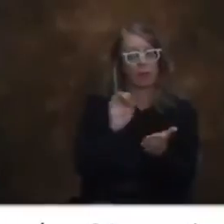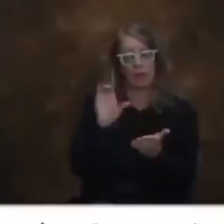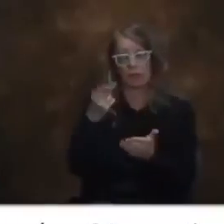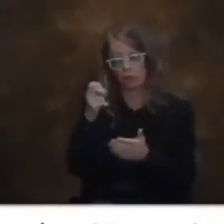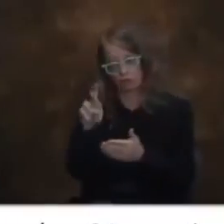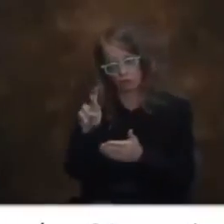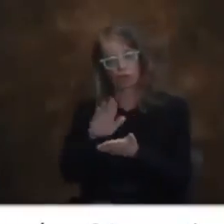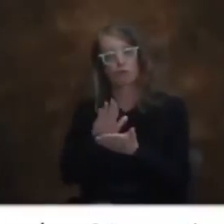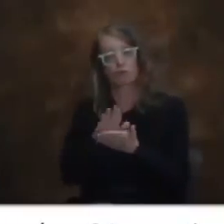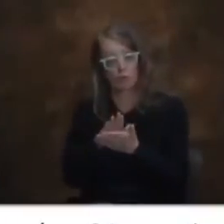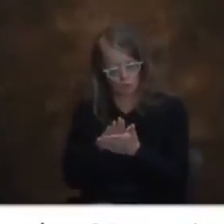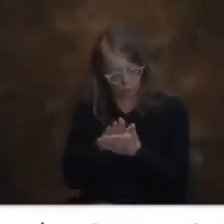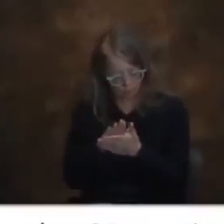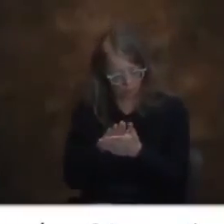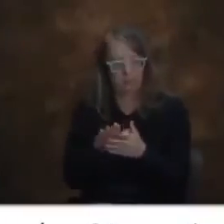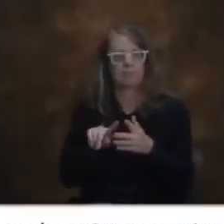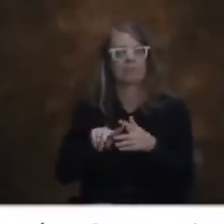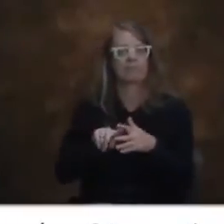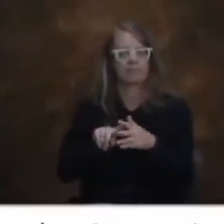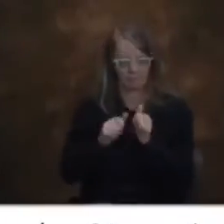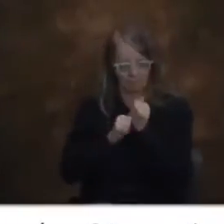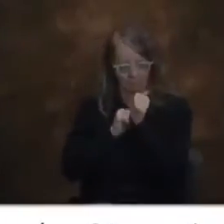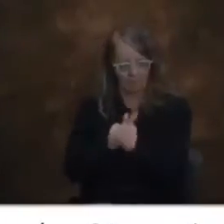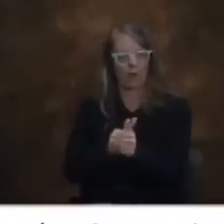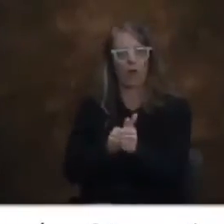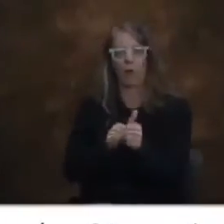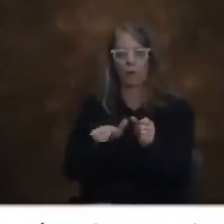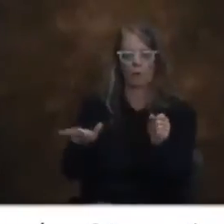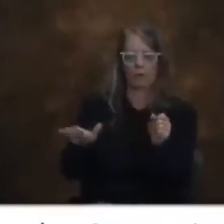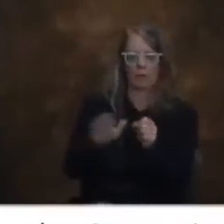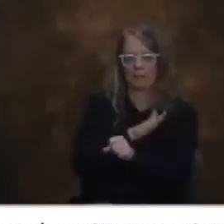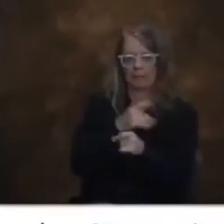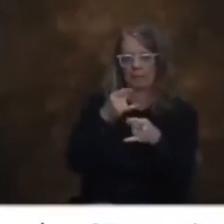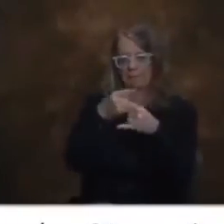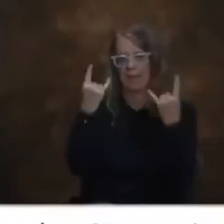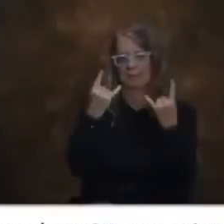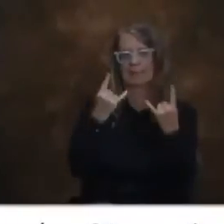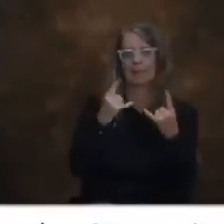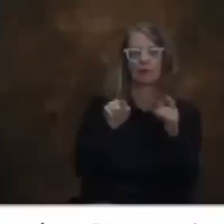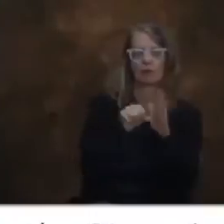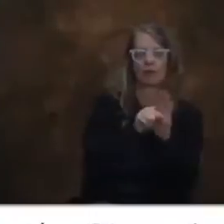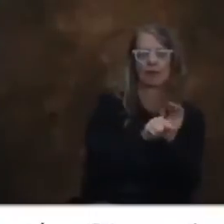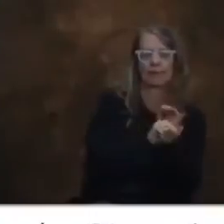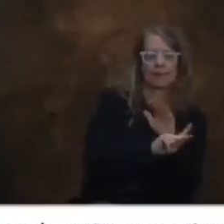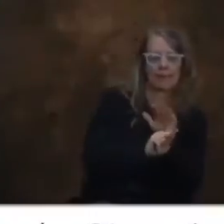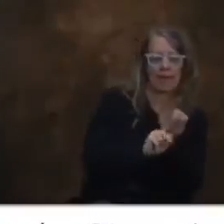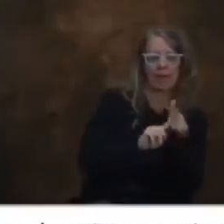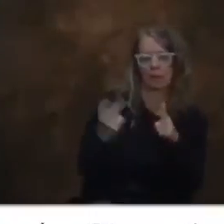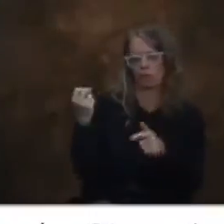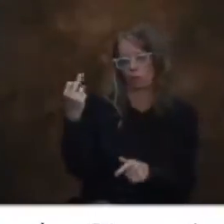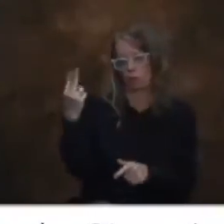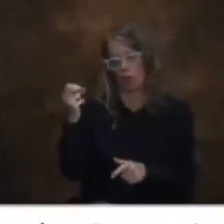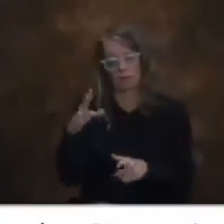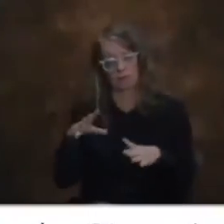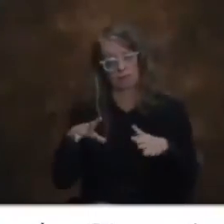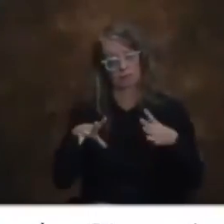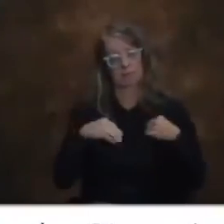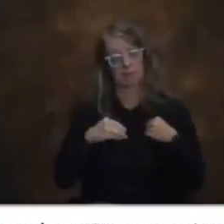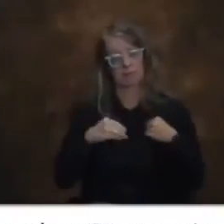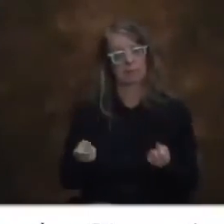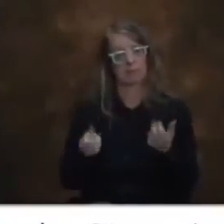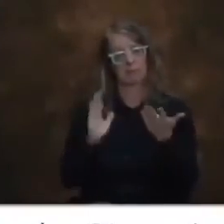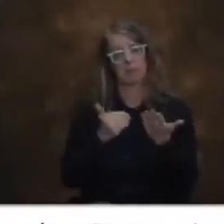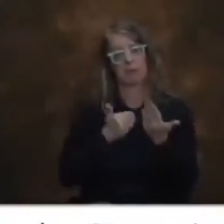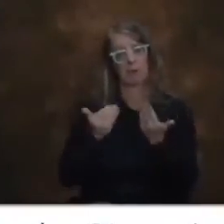regreso a clases ambas escuelas públicas ha implementado el enmascaramiento universal desde kinder hasta el grado 12 y han adoptado